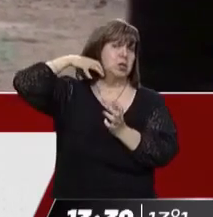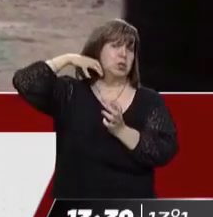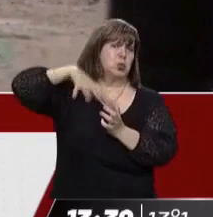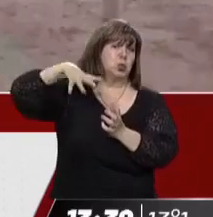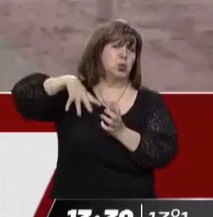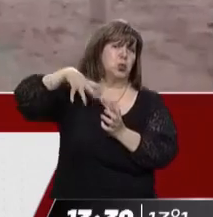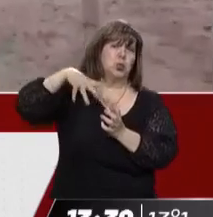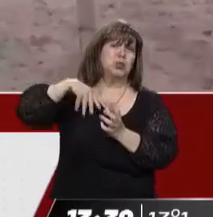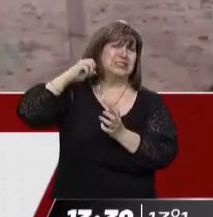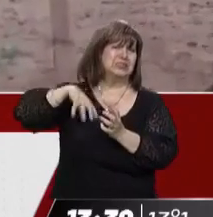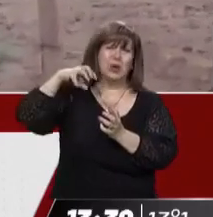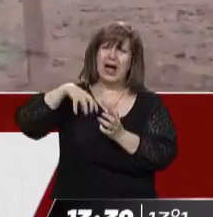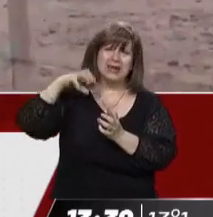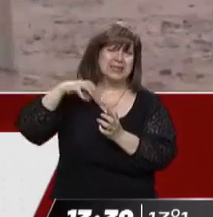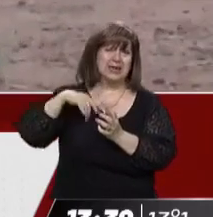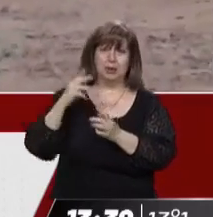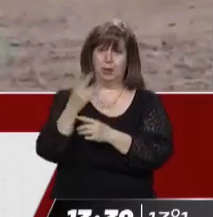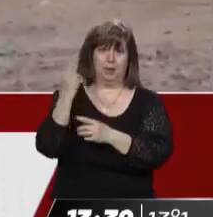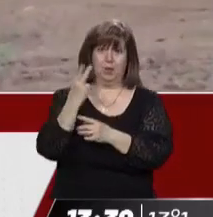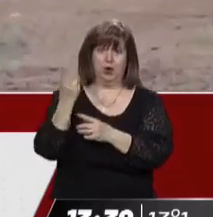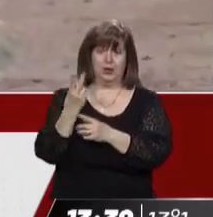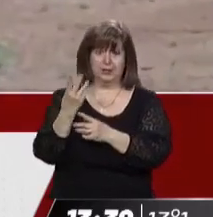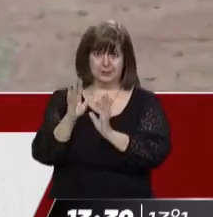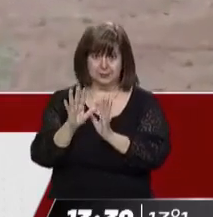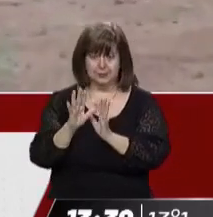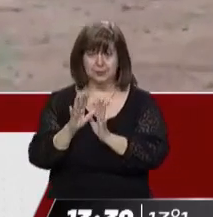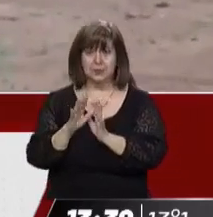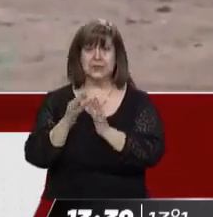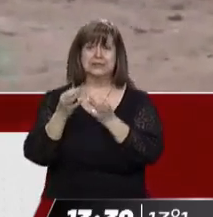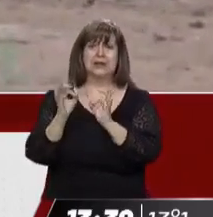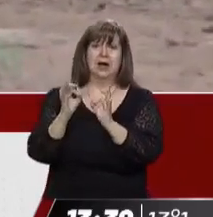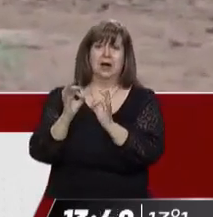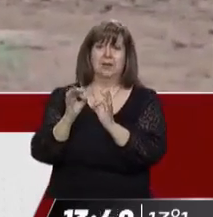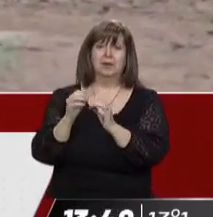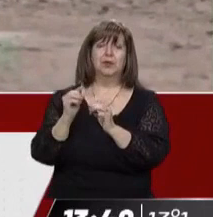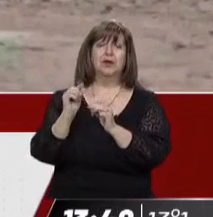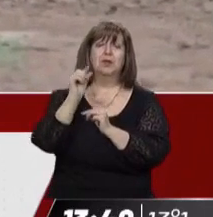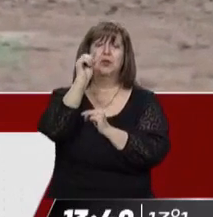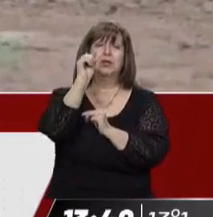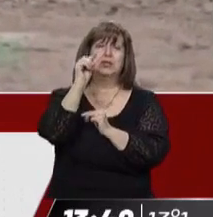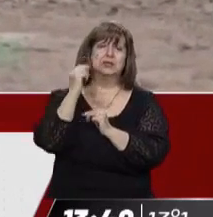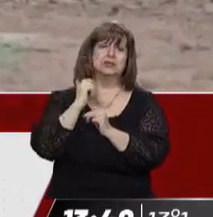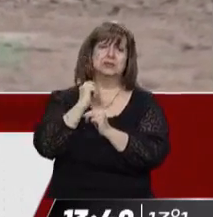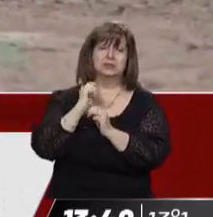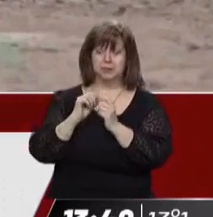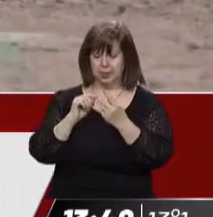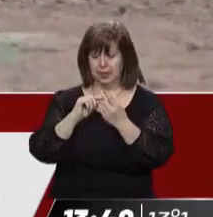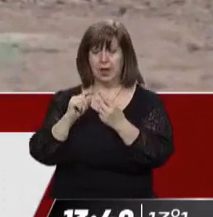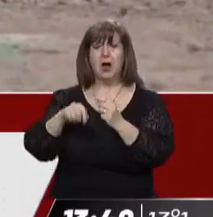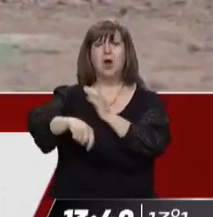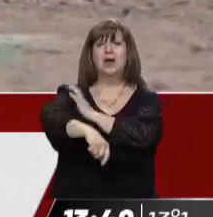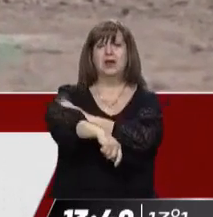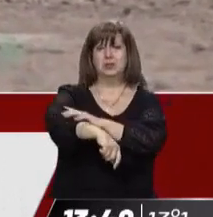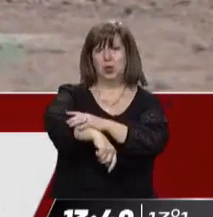sea que me dijo que me salve de suerte que no me hizo en un brazo en el otro brazo que te pasó Qué te dijeron que